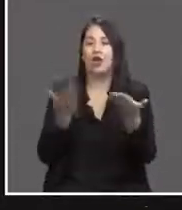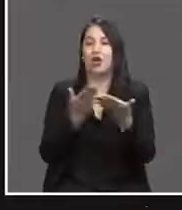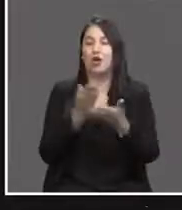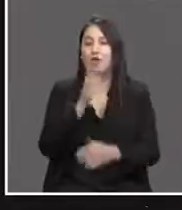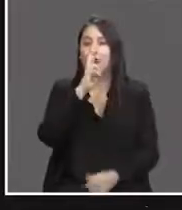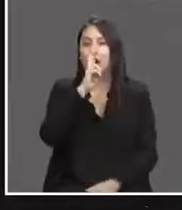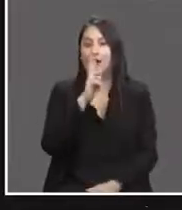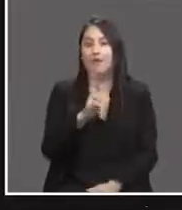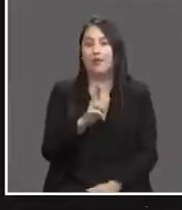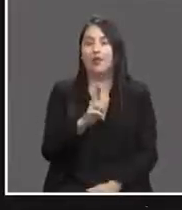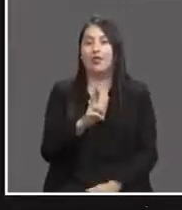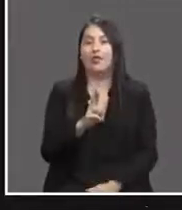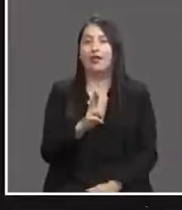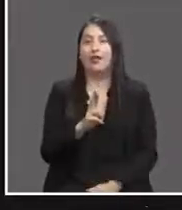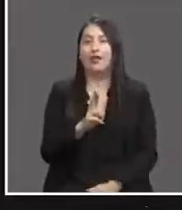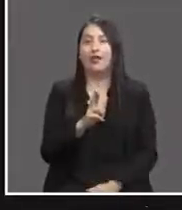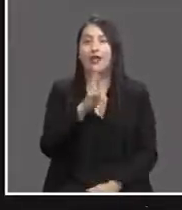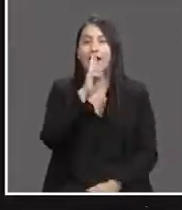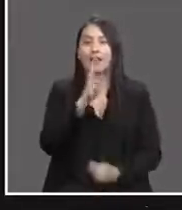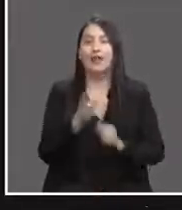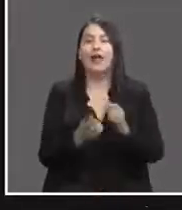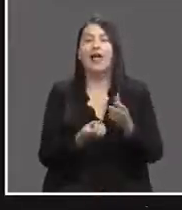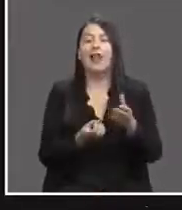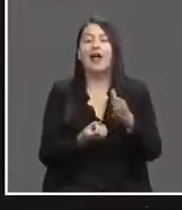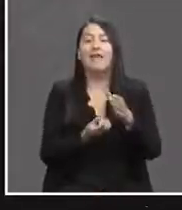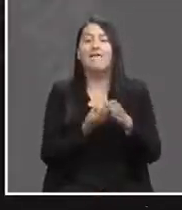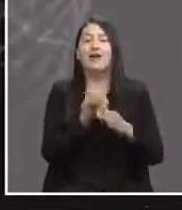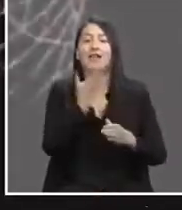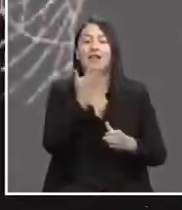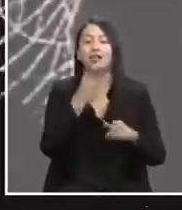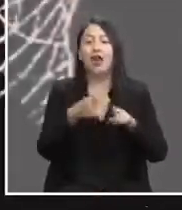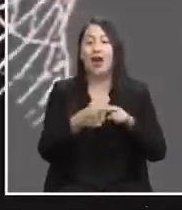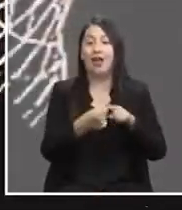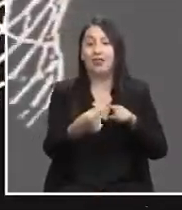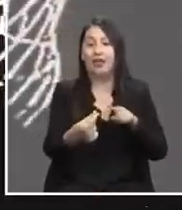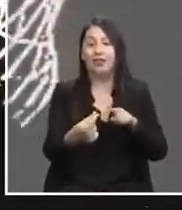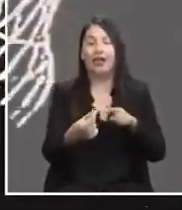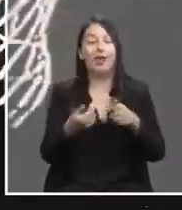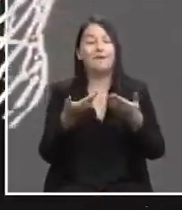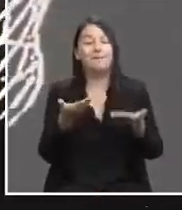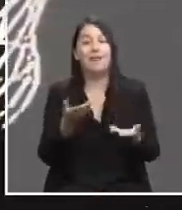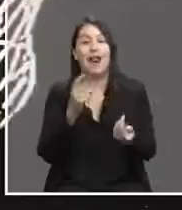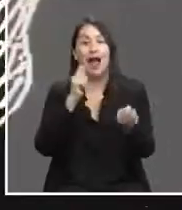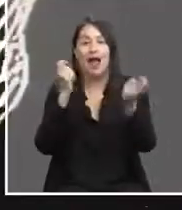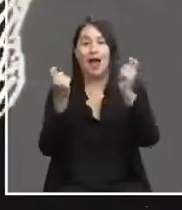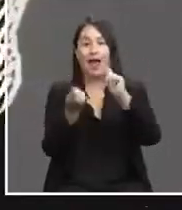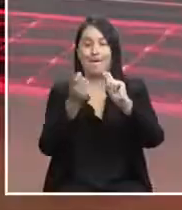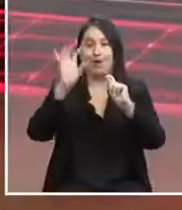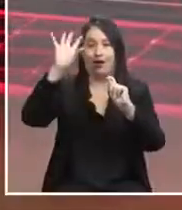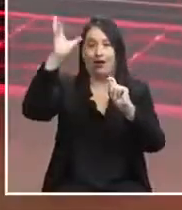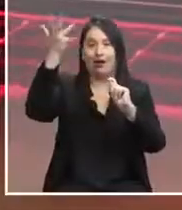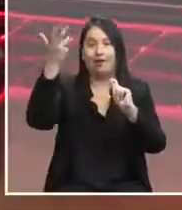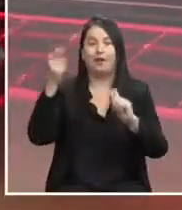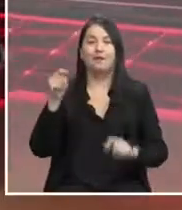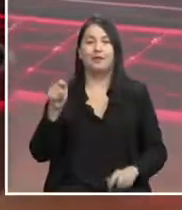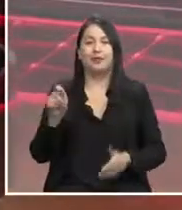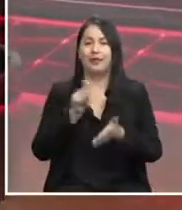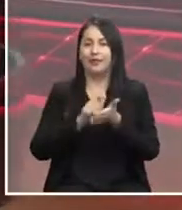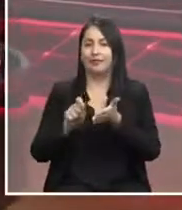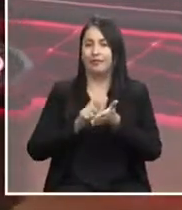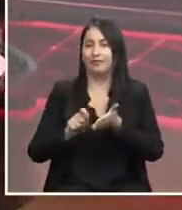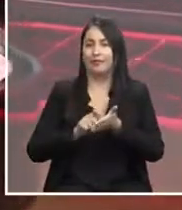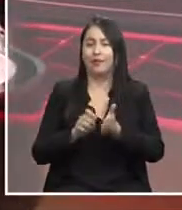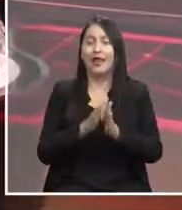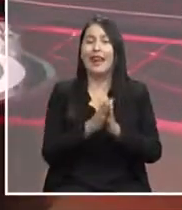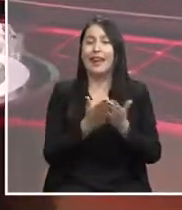vegetación climática, perdón, la vegetación antártica al cambio climático. Ella es coautora de más de un centenar de artículos y